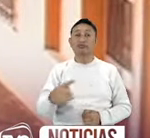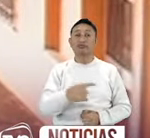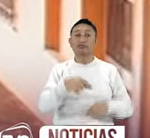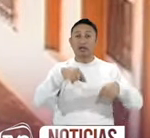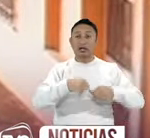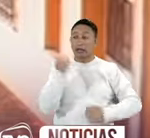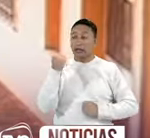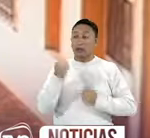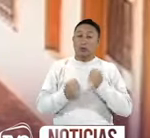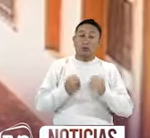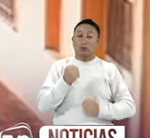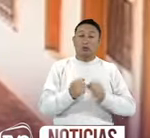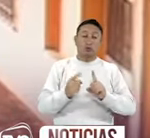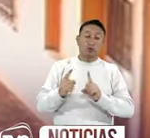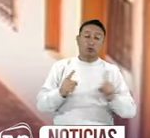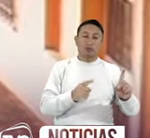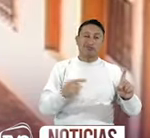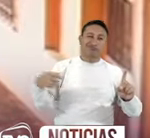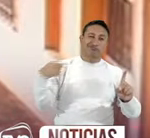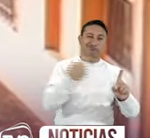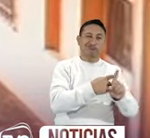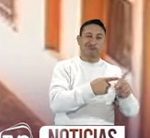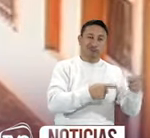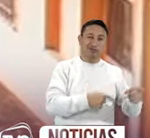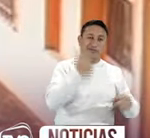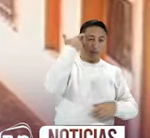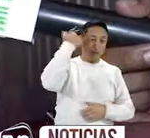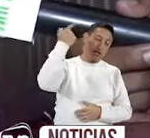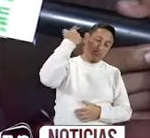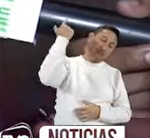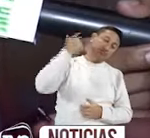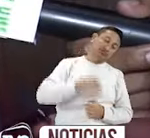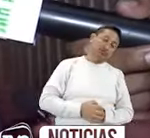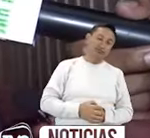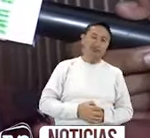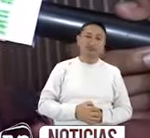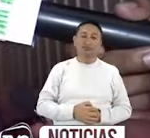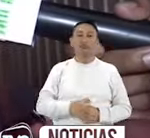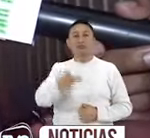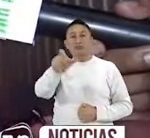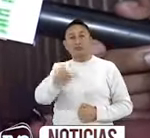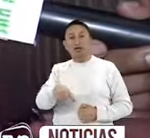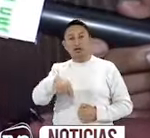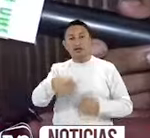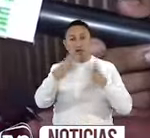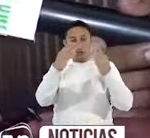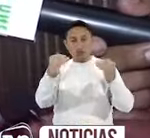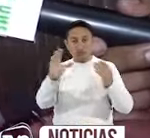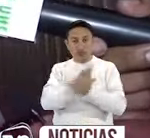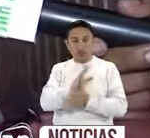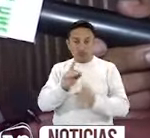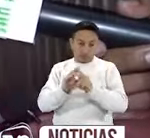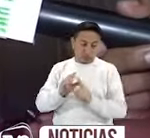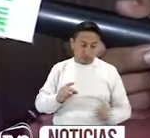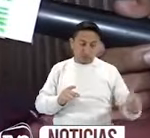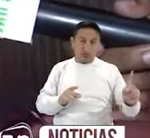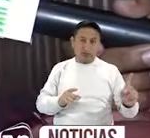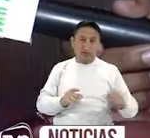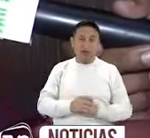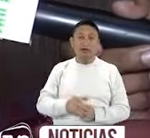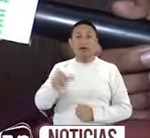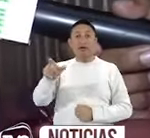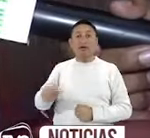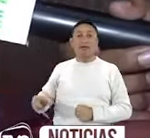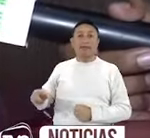alcanzó para rematarlo con disparos en la cabeza. Que el ciudadano baja de la furgoneta, baja del vehículo y es perseguido por